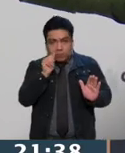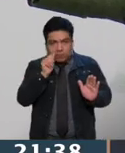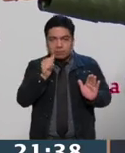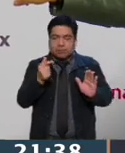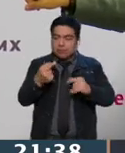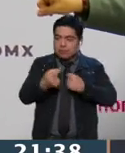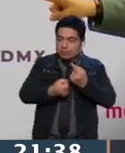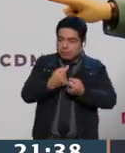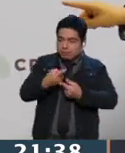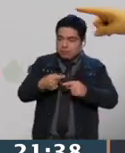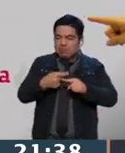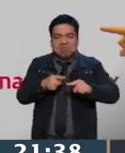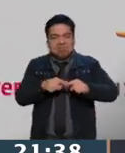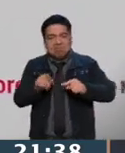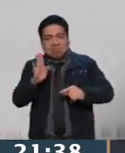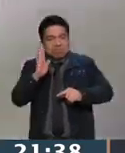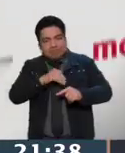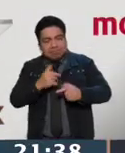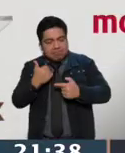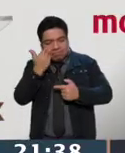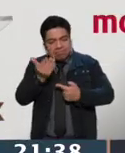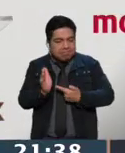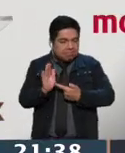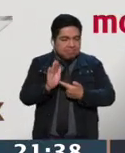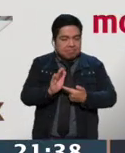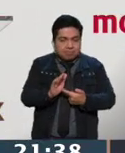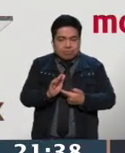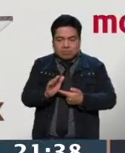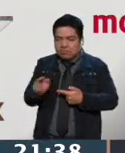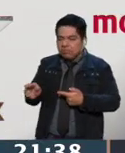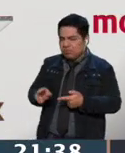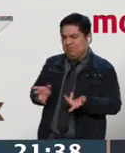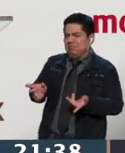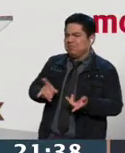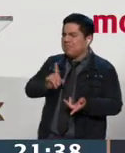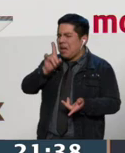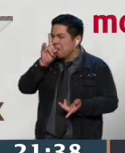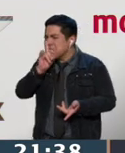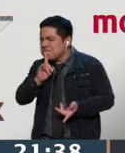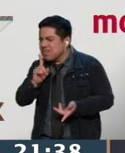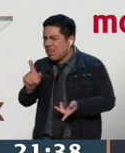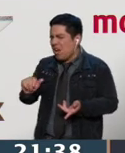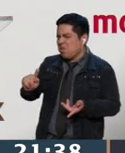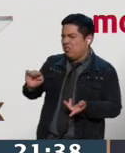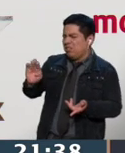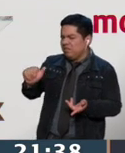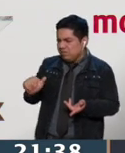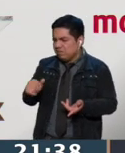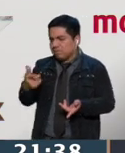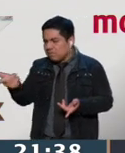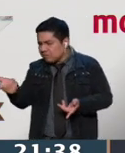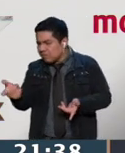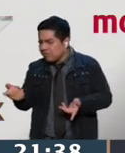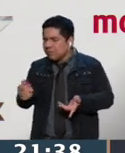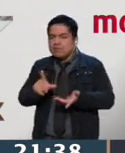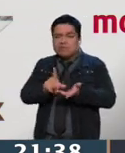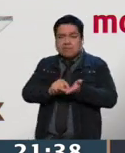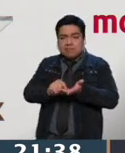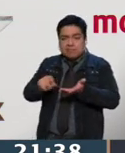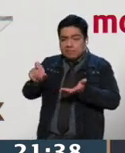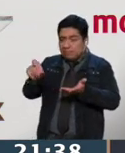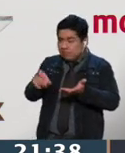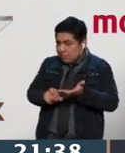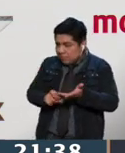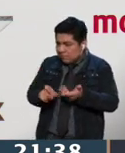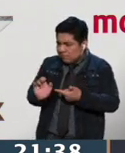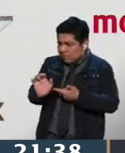difunda de manera malintencionada. Le decimos al mentiroso de Taboada que cada vez que tuitees, cada